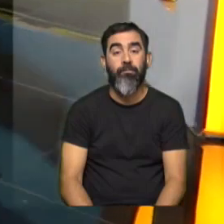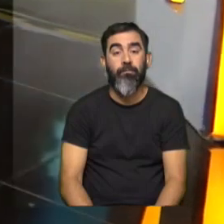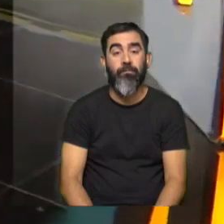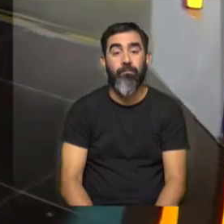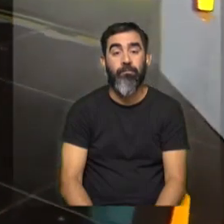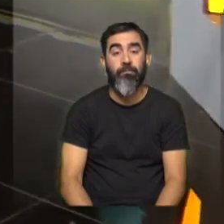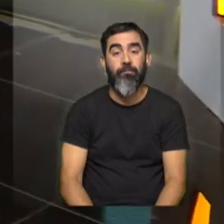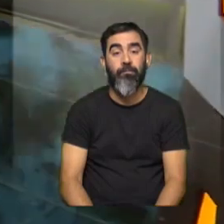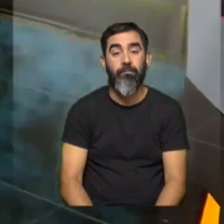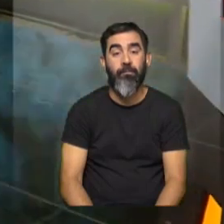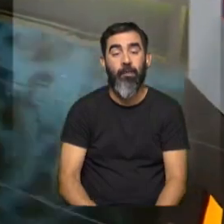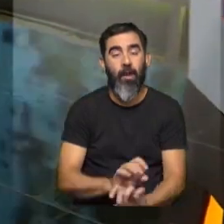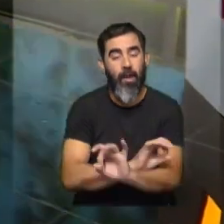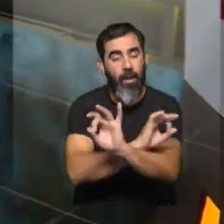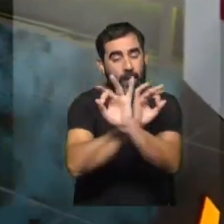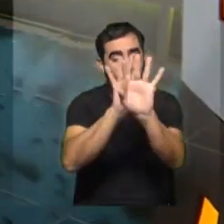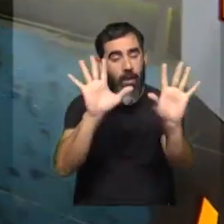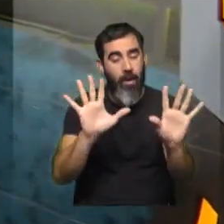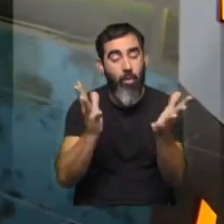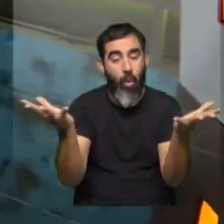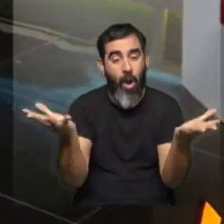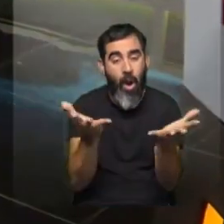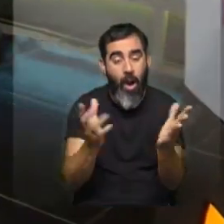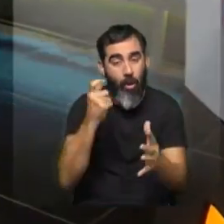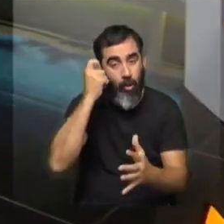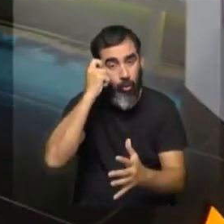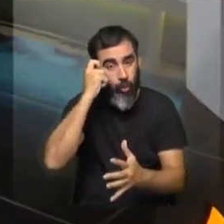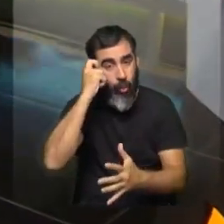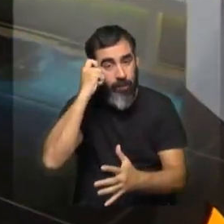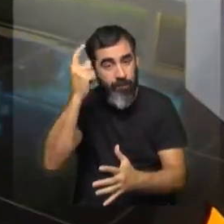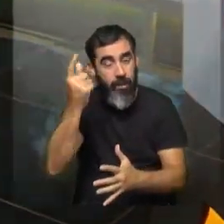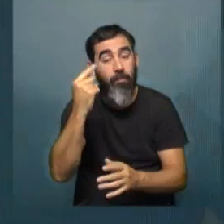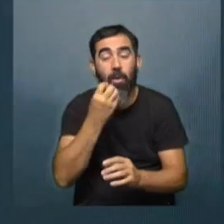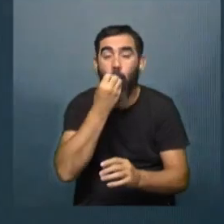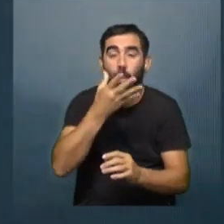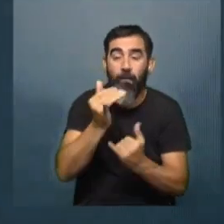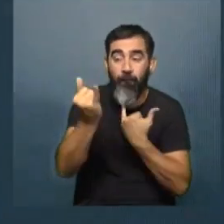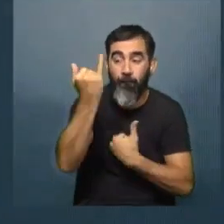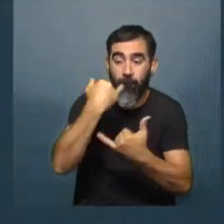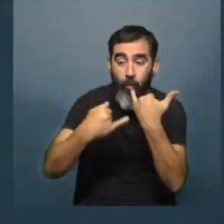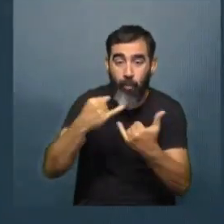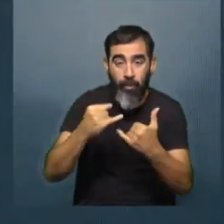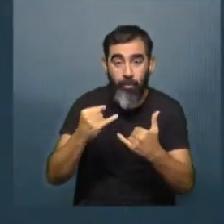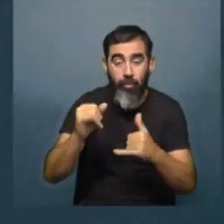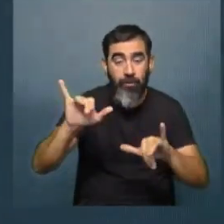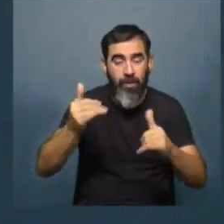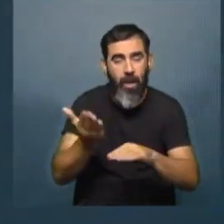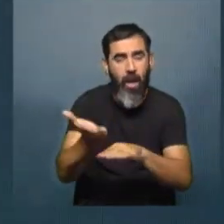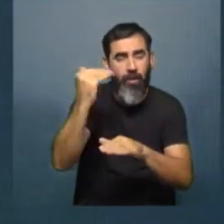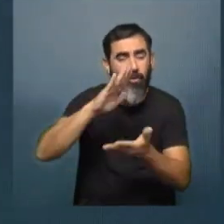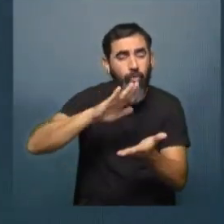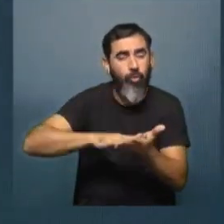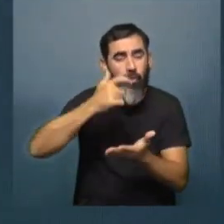Daniela, claramente hay que actualizar estos conocimientos, pero está bueno también traer esta información que ya tuvo su espacio en Sobre